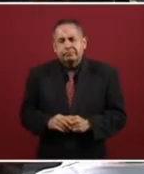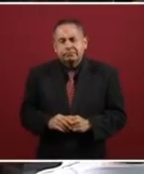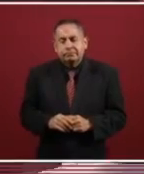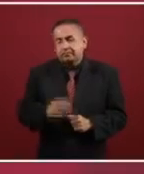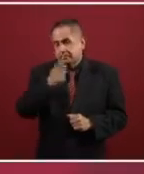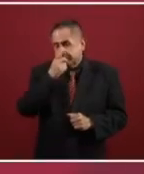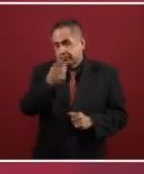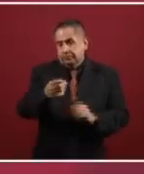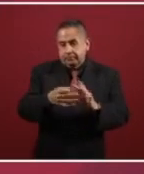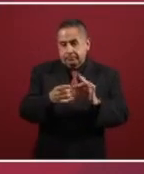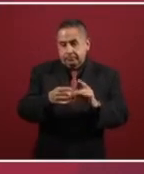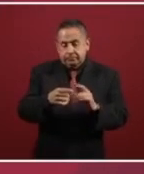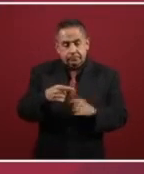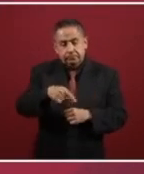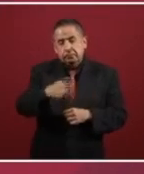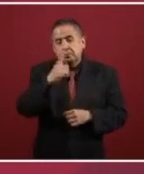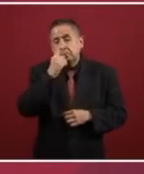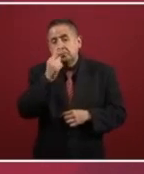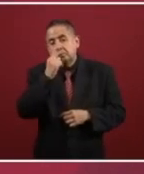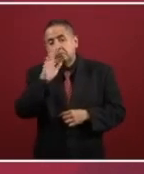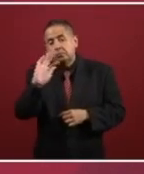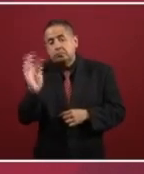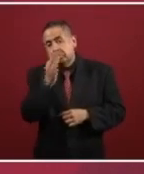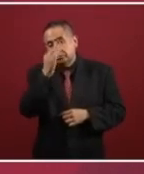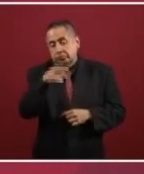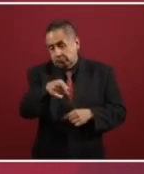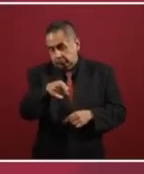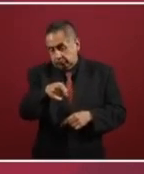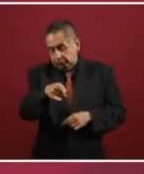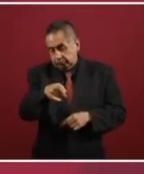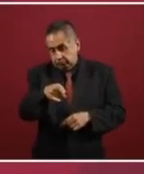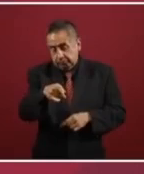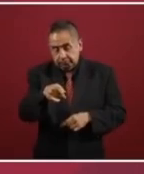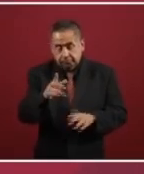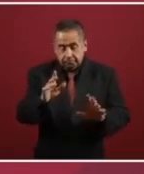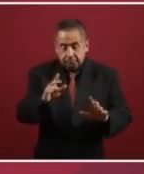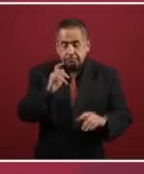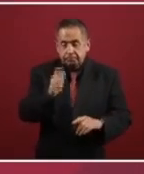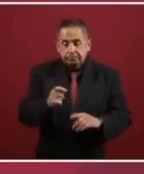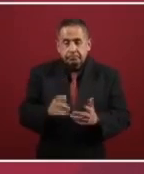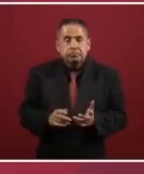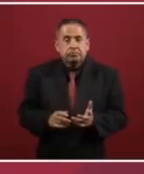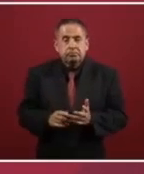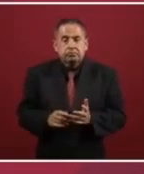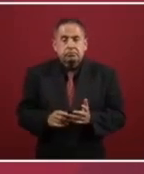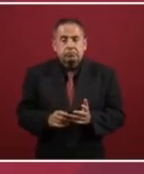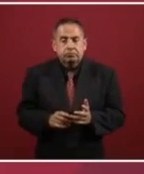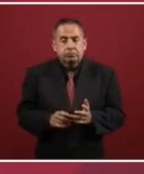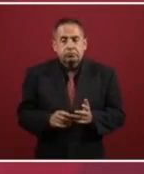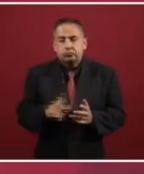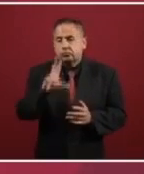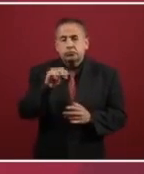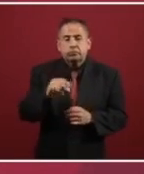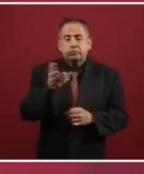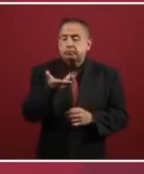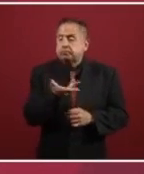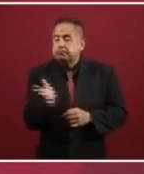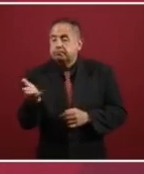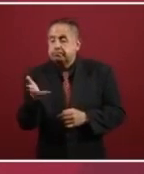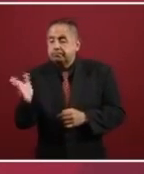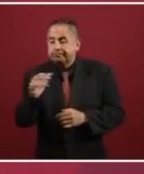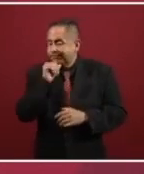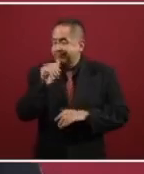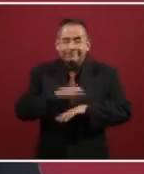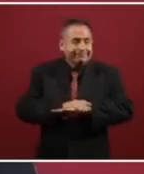Decirle a los de la Policía Federal que no se va a despedir a nadie,